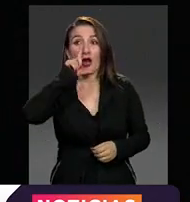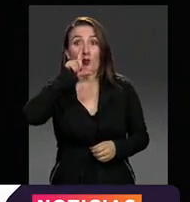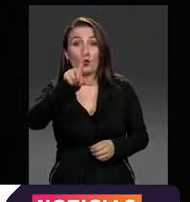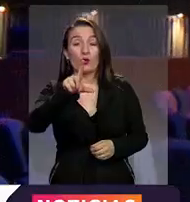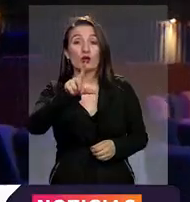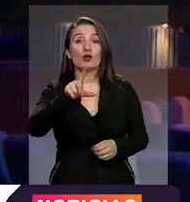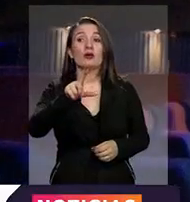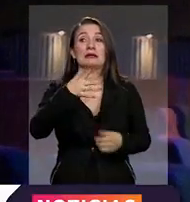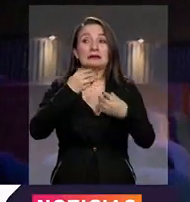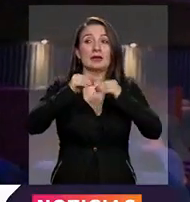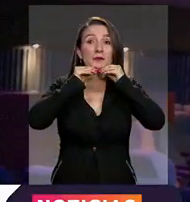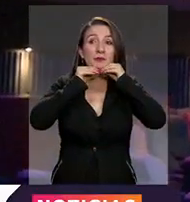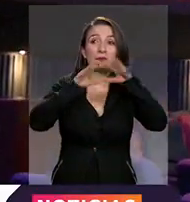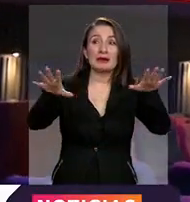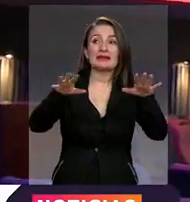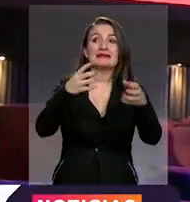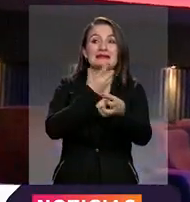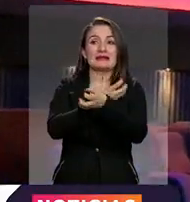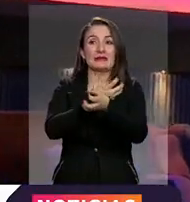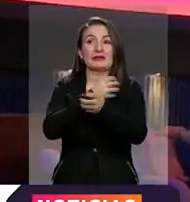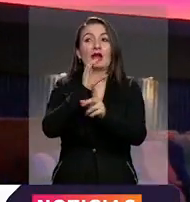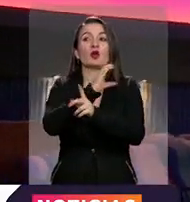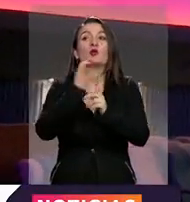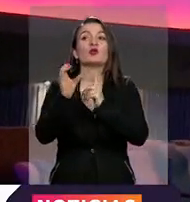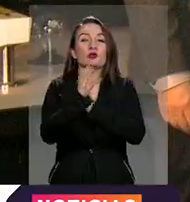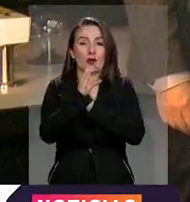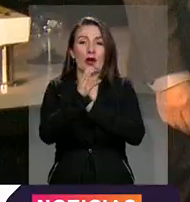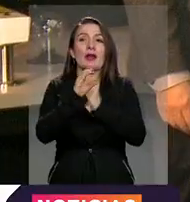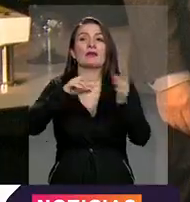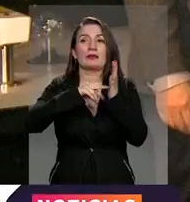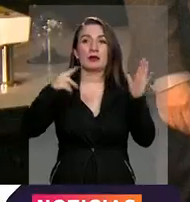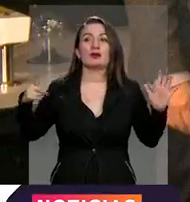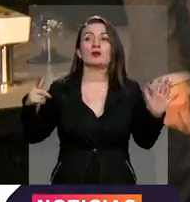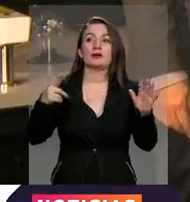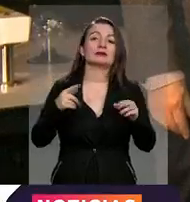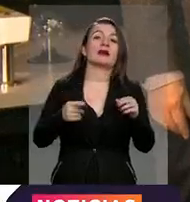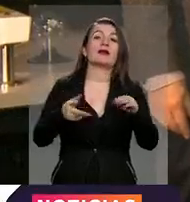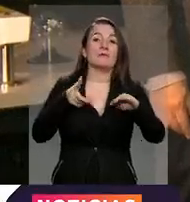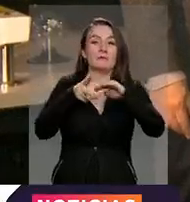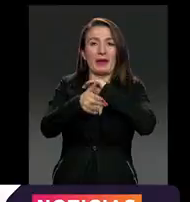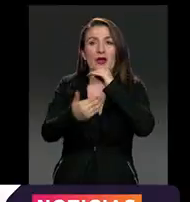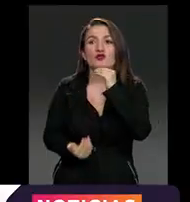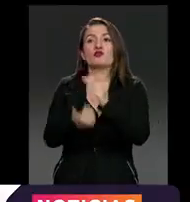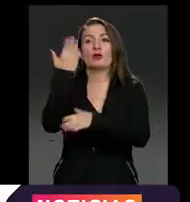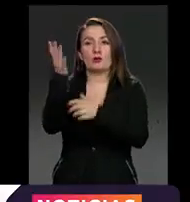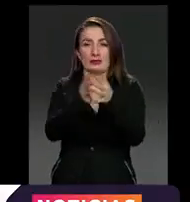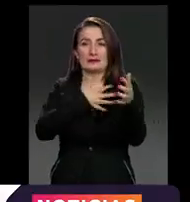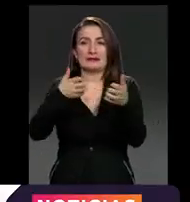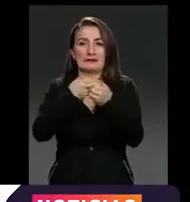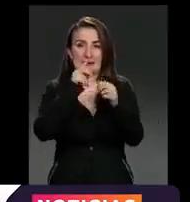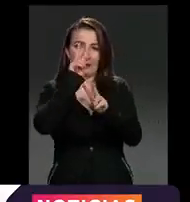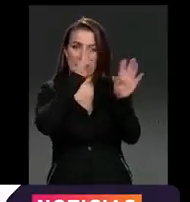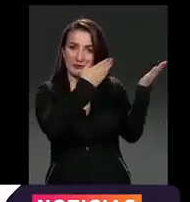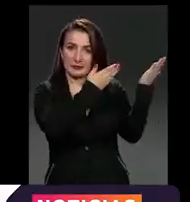escenario de divulgación científica, cultural y tecnológica haga la inauguración del nuevo sistema de proyección del domo.